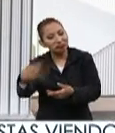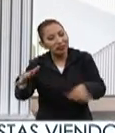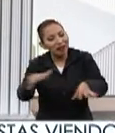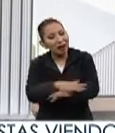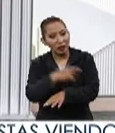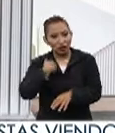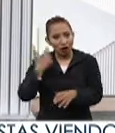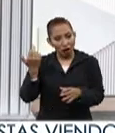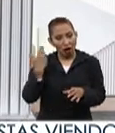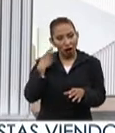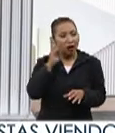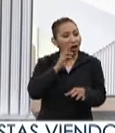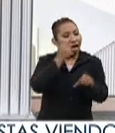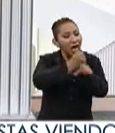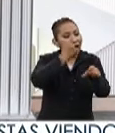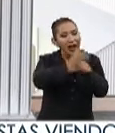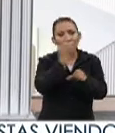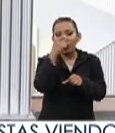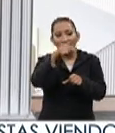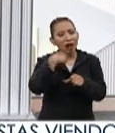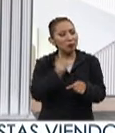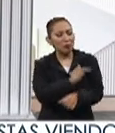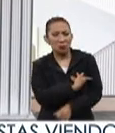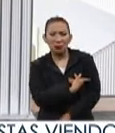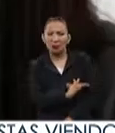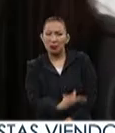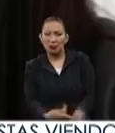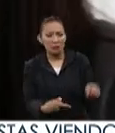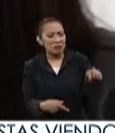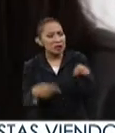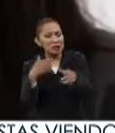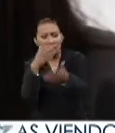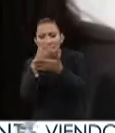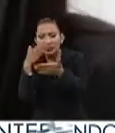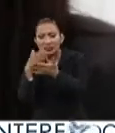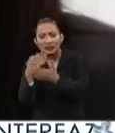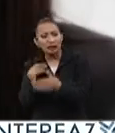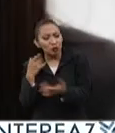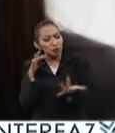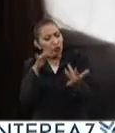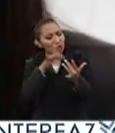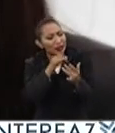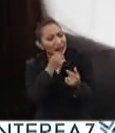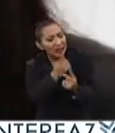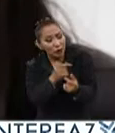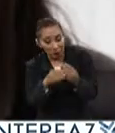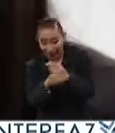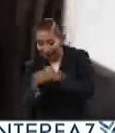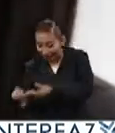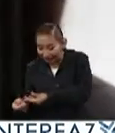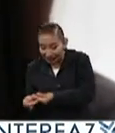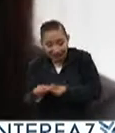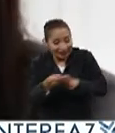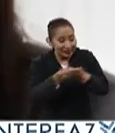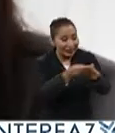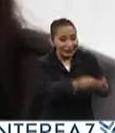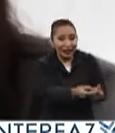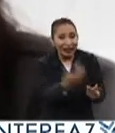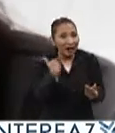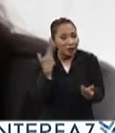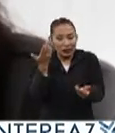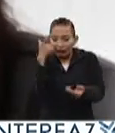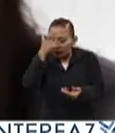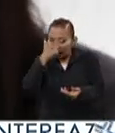ha tocado estar practicando en escuelas de muy bajos recursos y si le llegas a un niño con un material que tal vez te desvelaste la